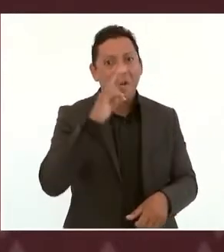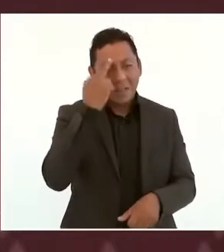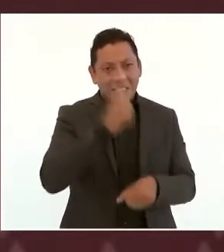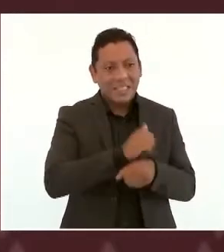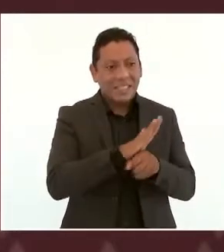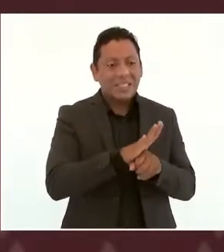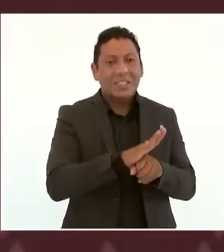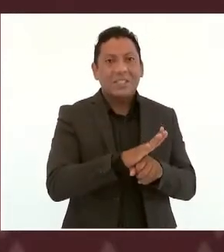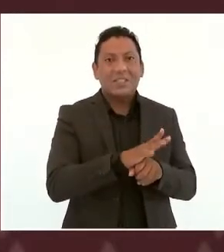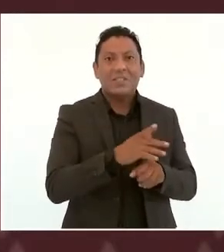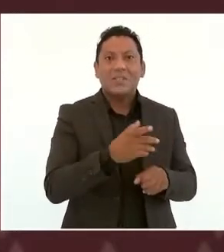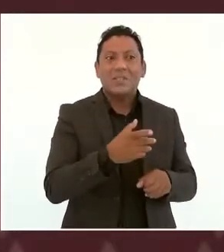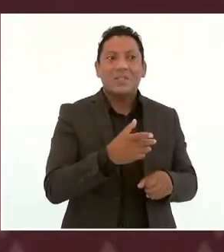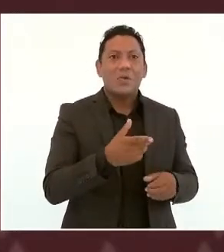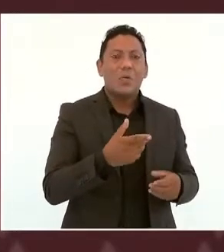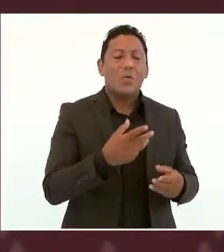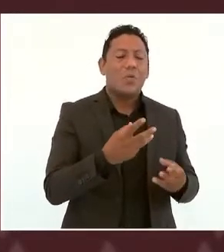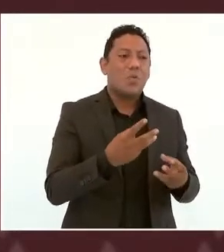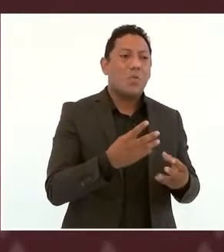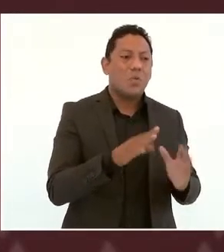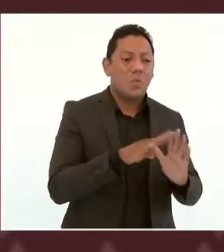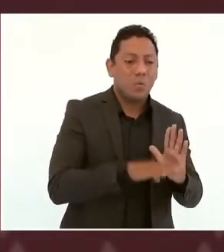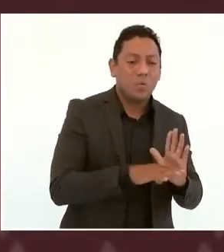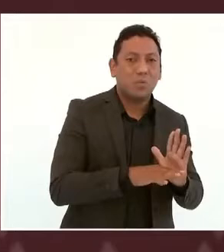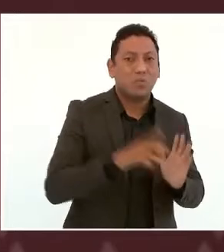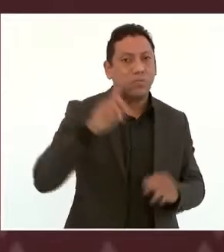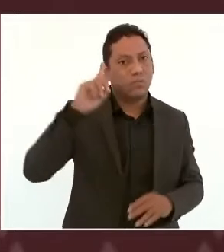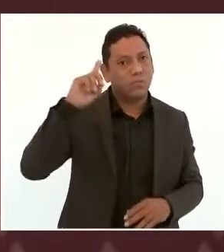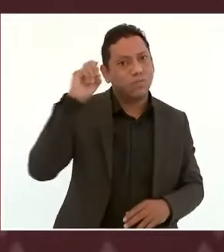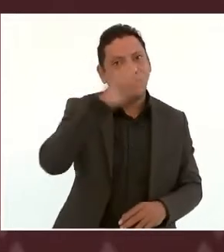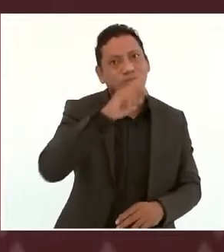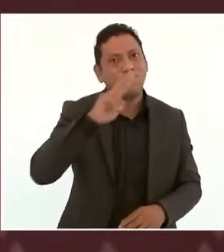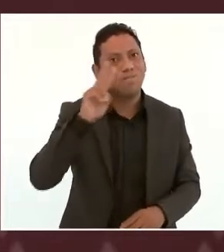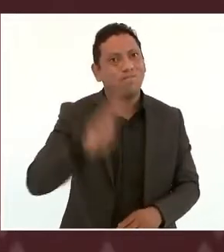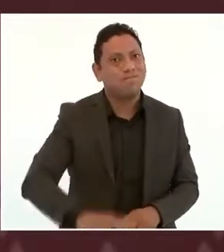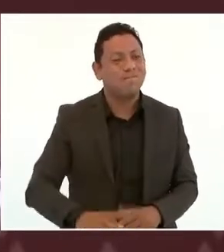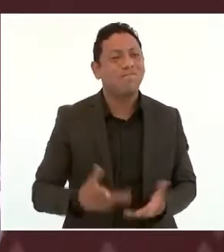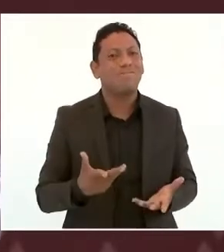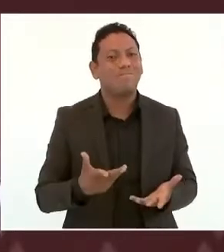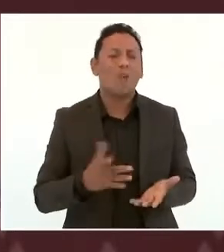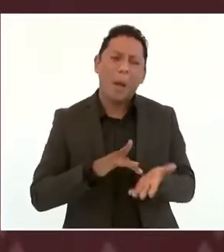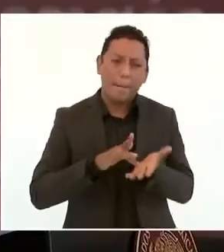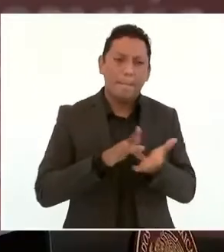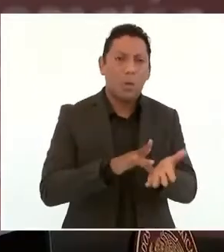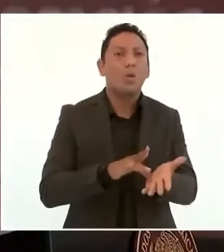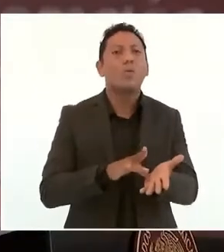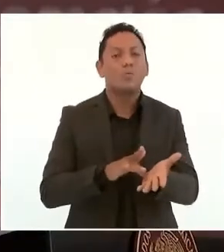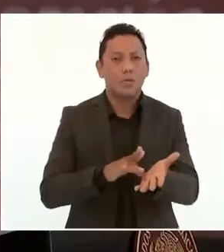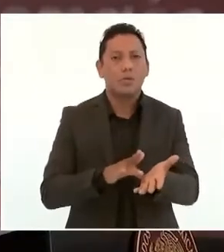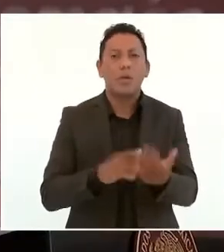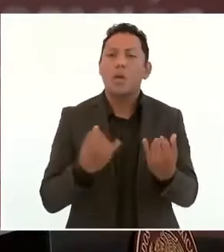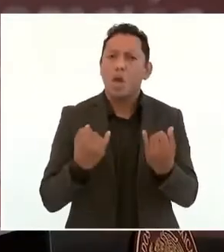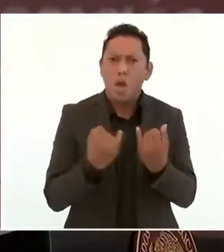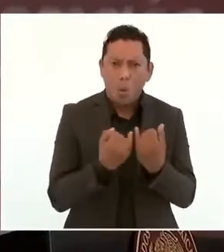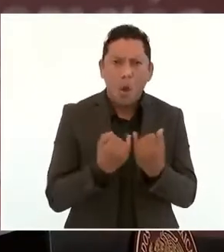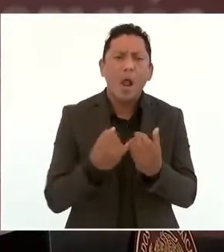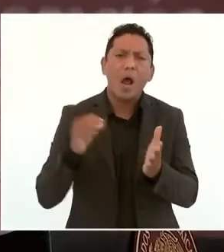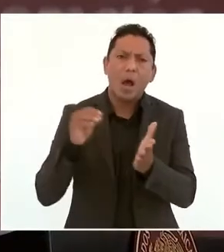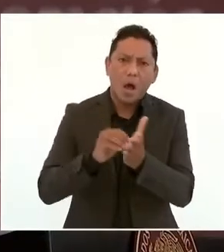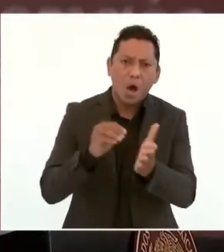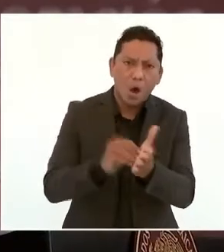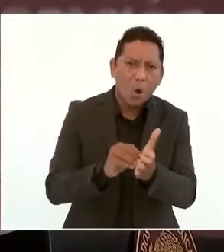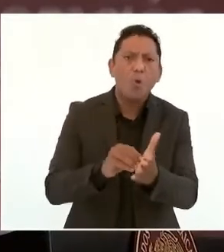a la crisis que produjo la pandemia. Estamos mejorando y